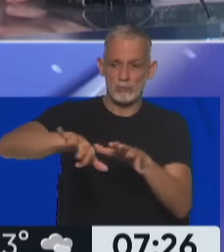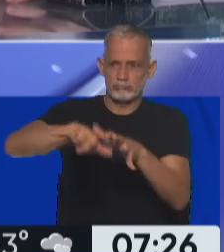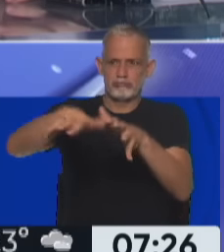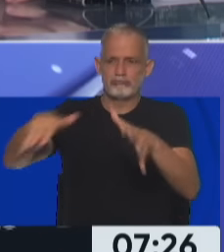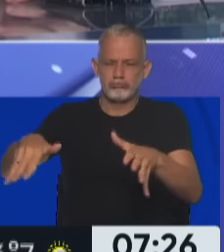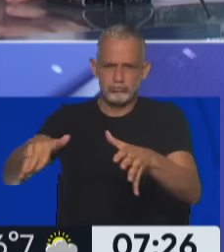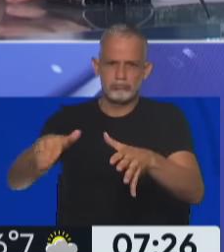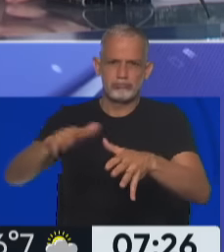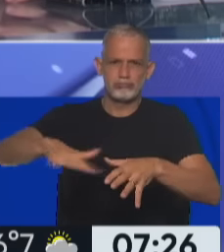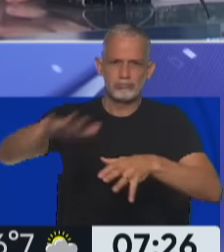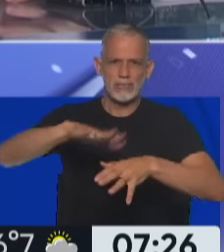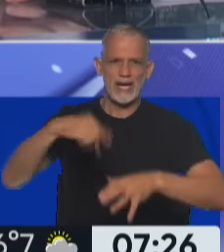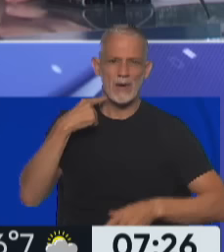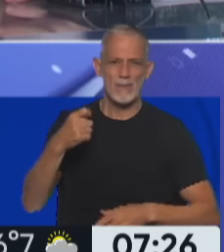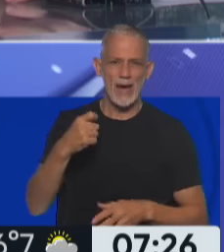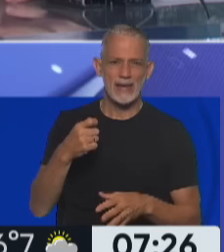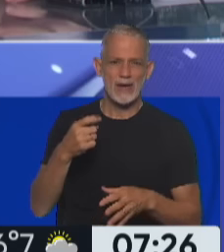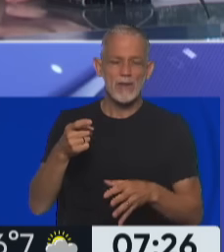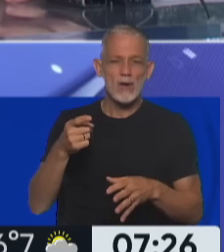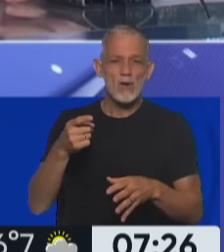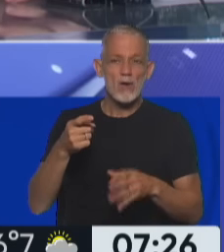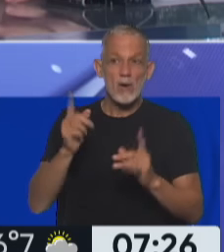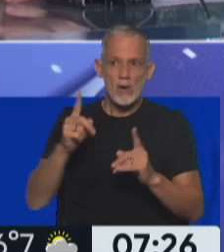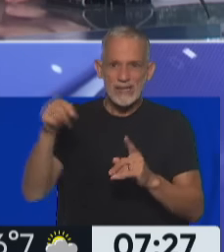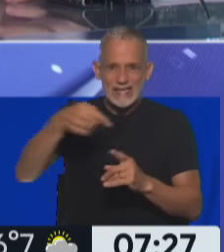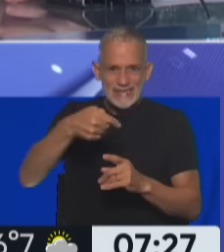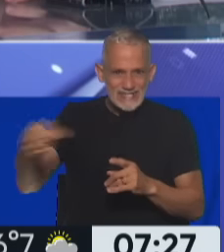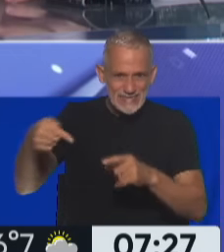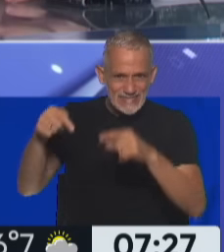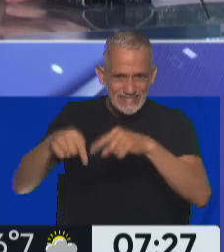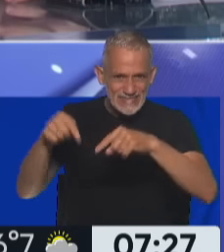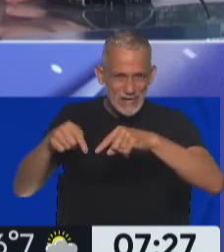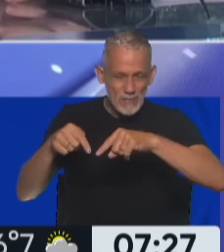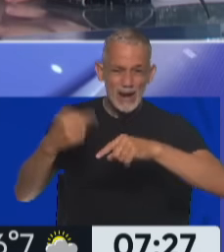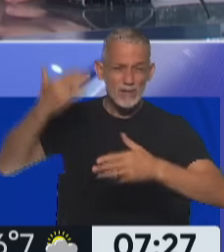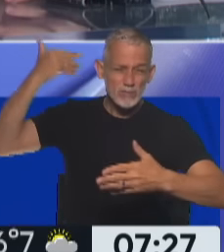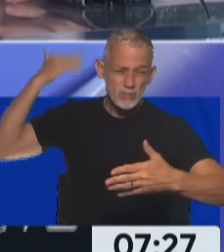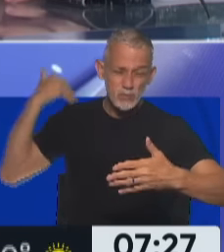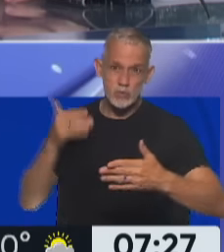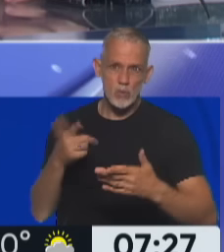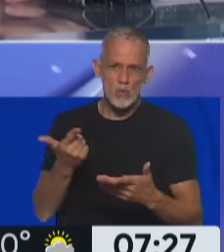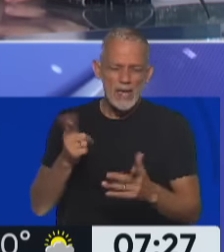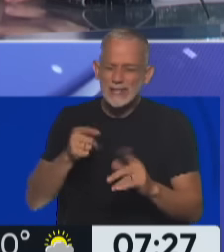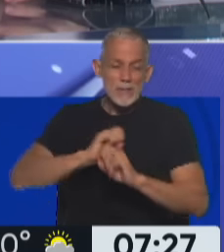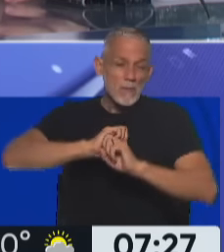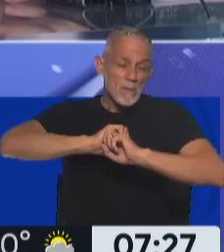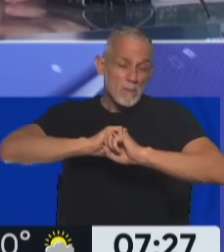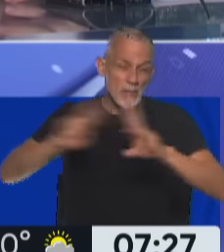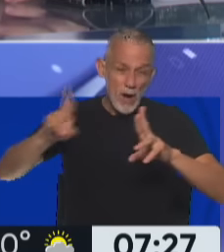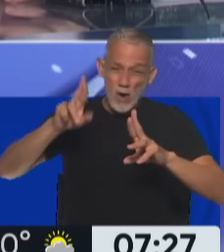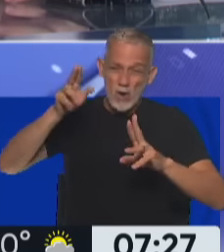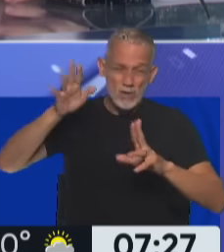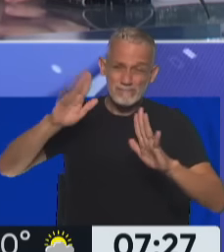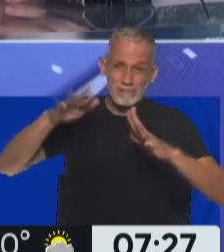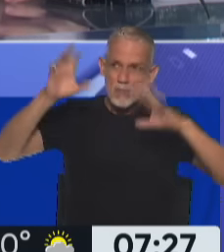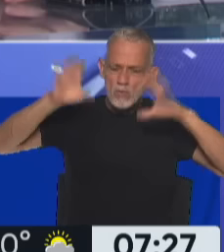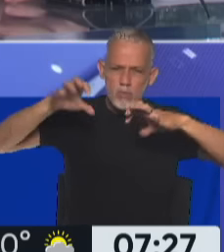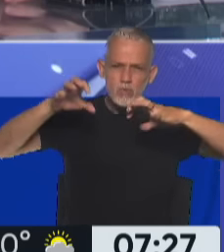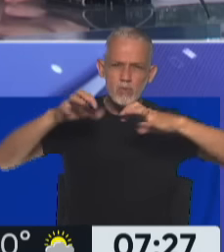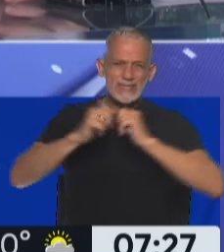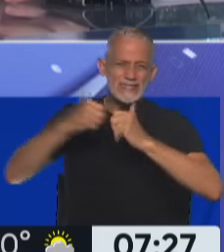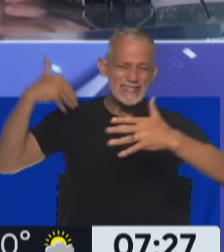en esa zona de España, pero lo que sucedió esta semana no tiene precedentes. Es la peor tormenta que pasó esa región en toda su